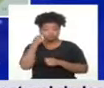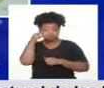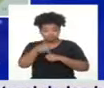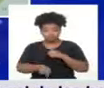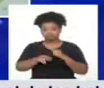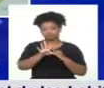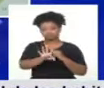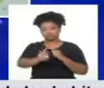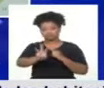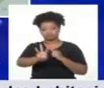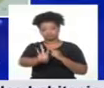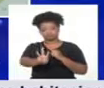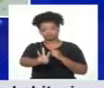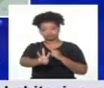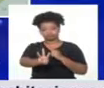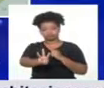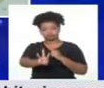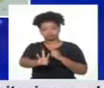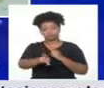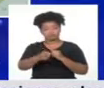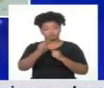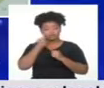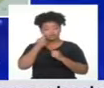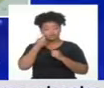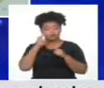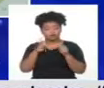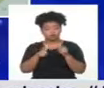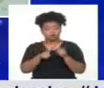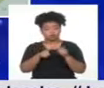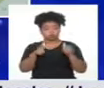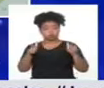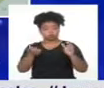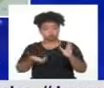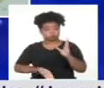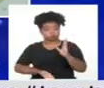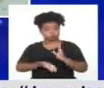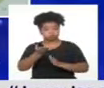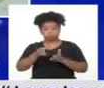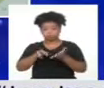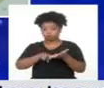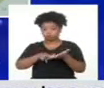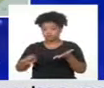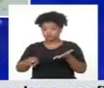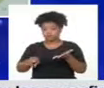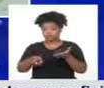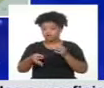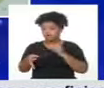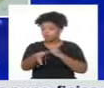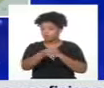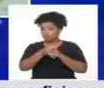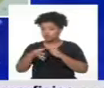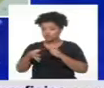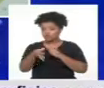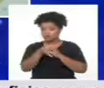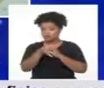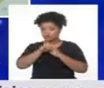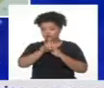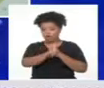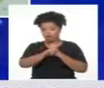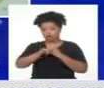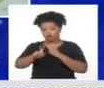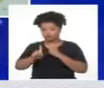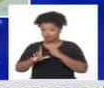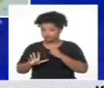autóctonos, es elevado en esta provincia y además disperso en sus 11 municipios,